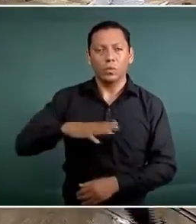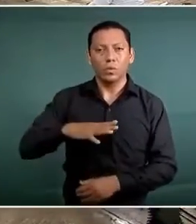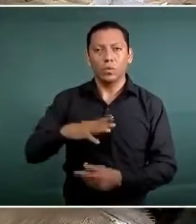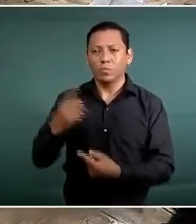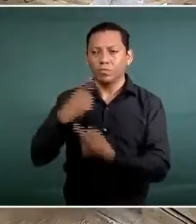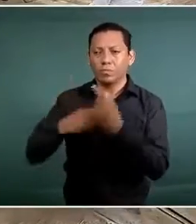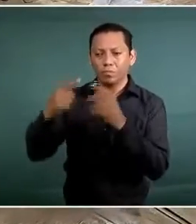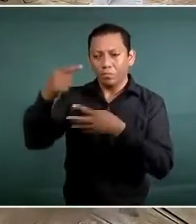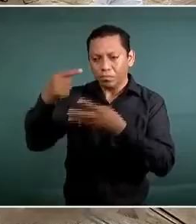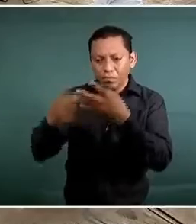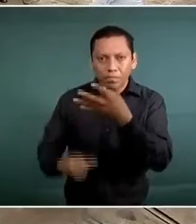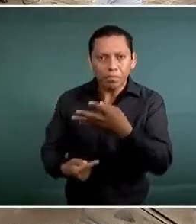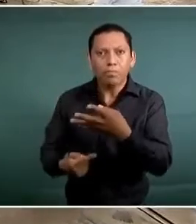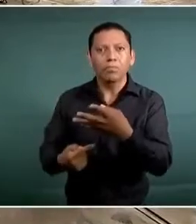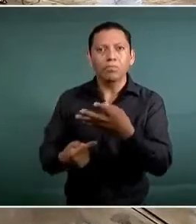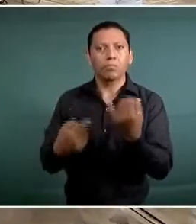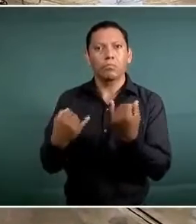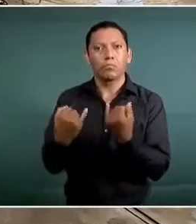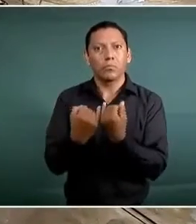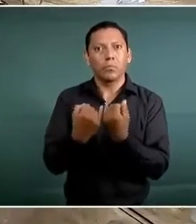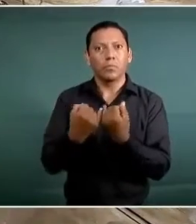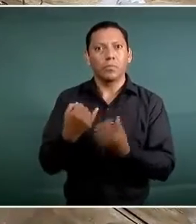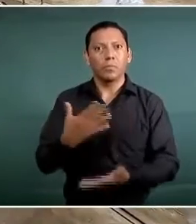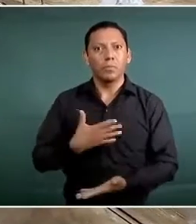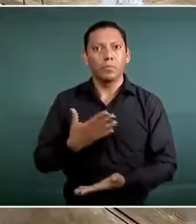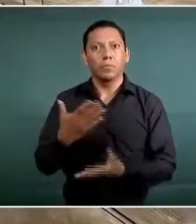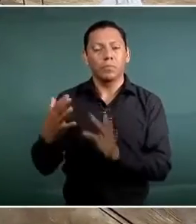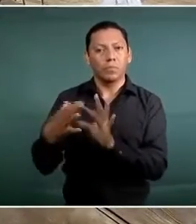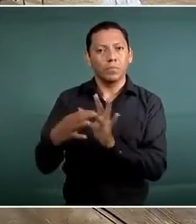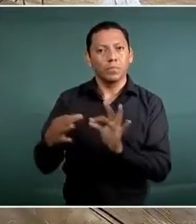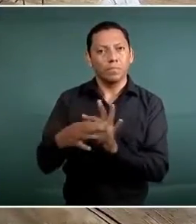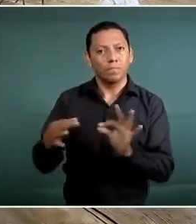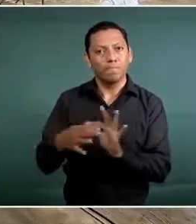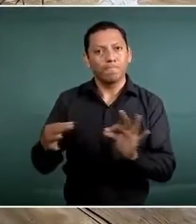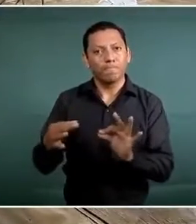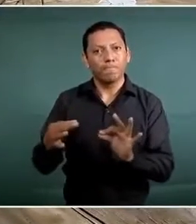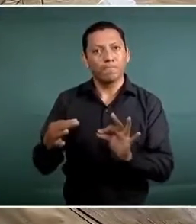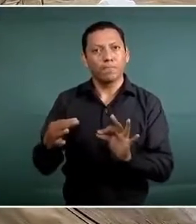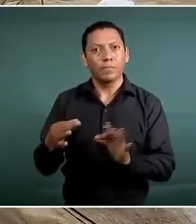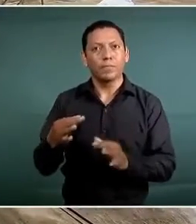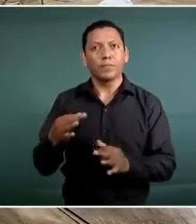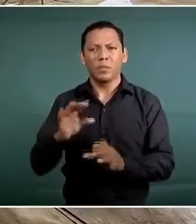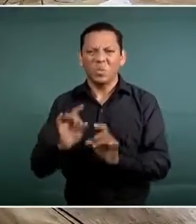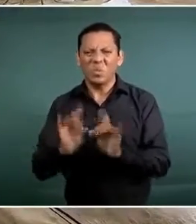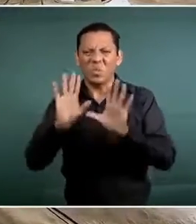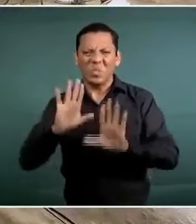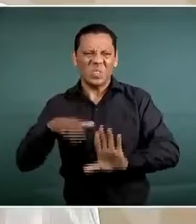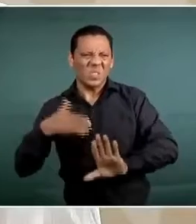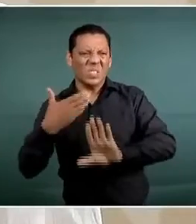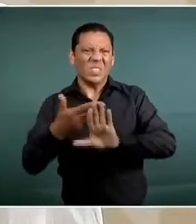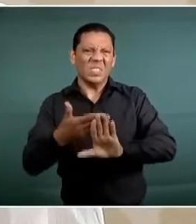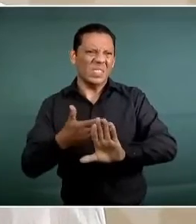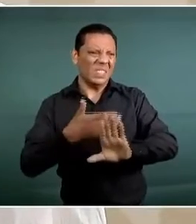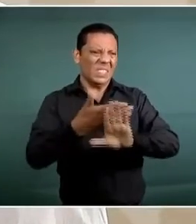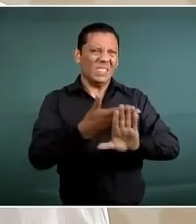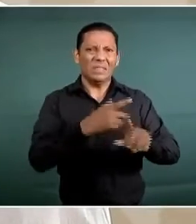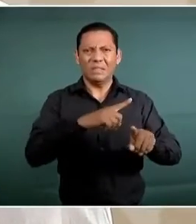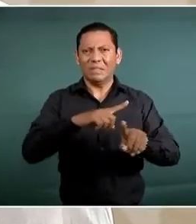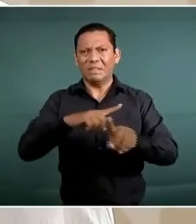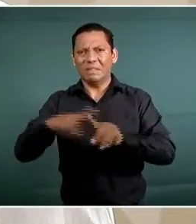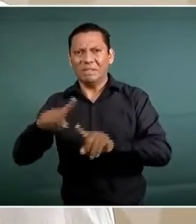reporte, el parte de delitos y de